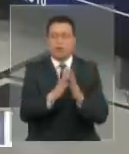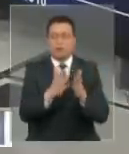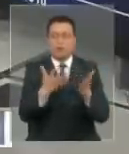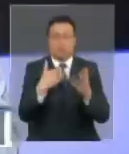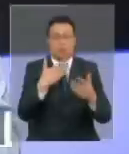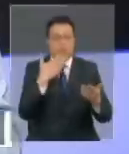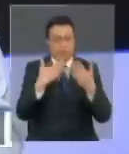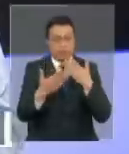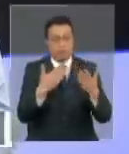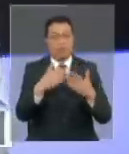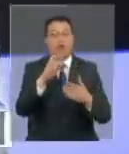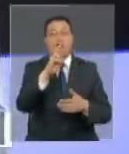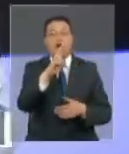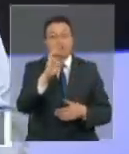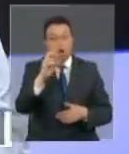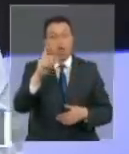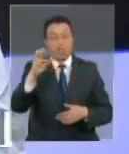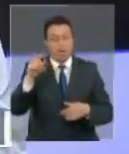Pero me dejas desarrollar la idea. Estamos hablando del rodeo.